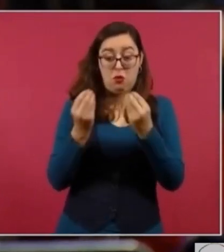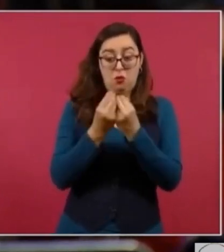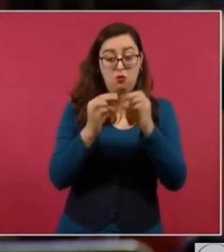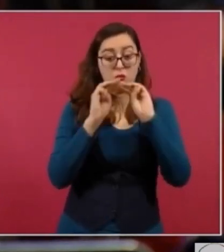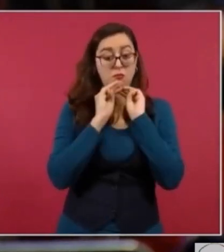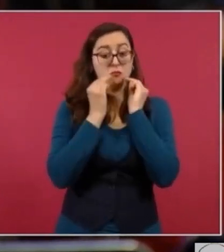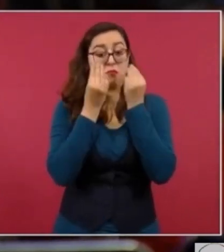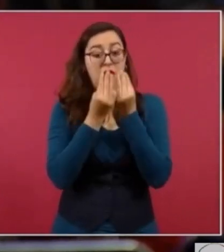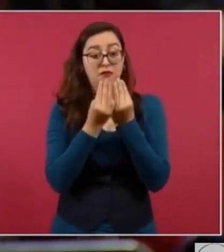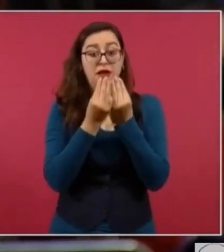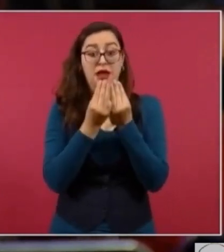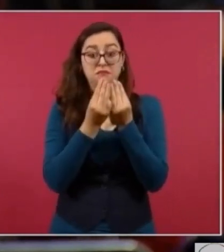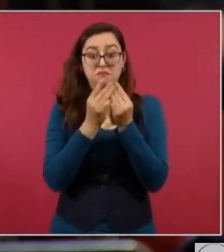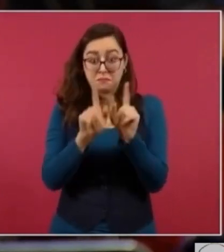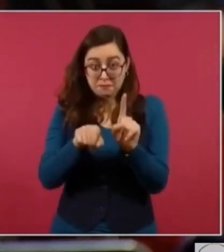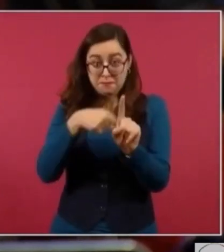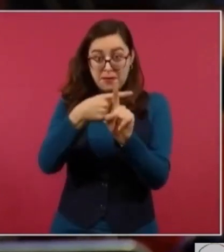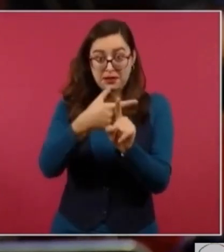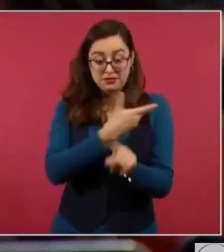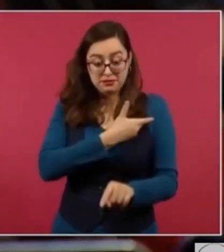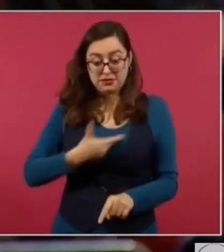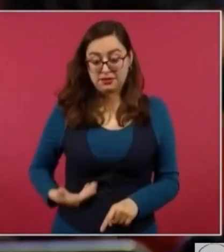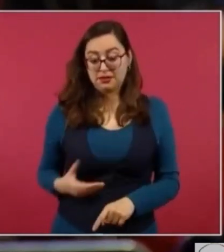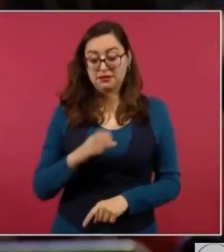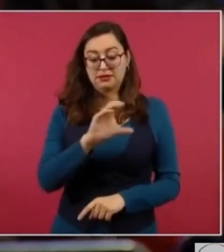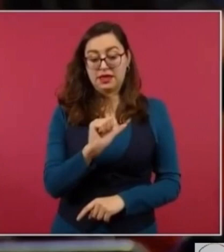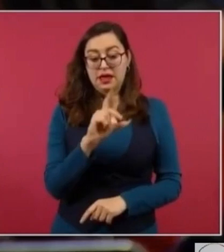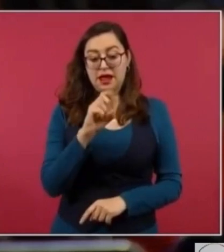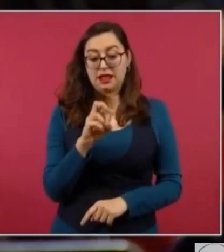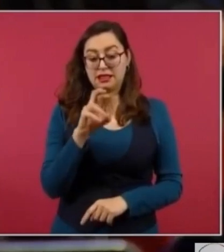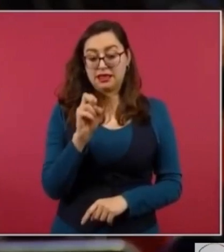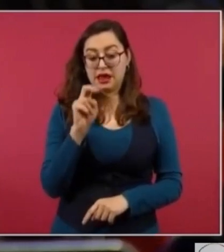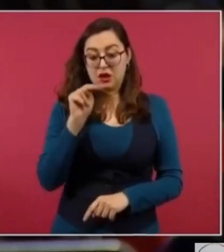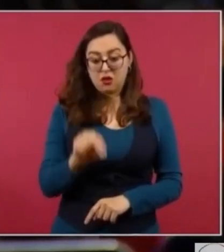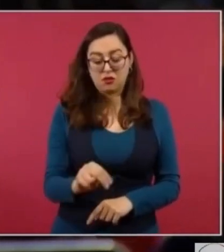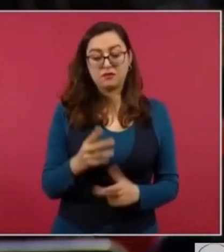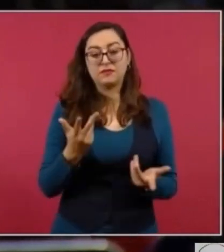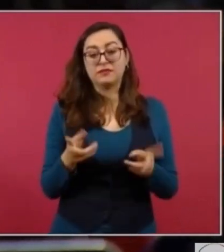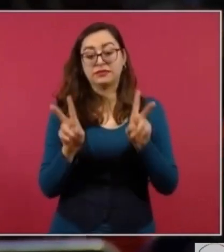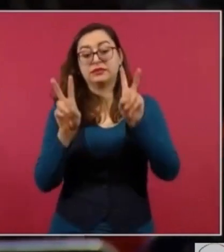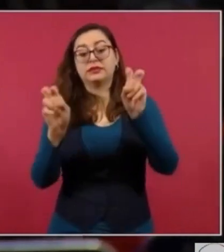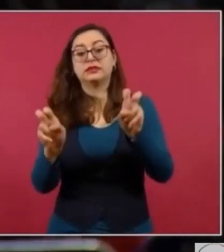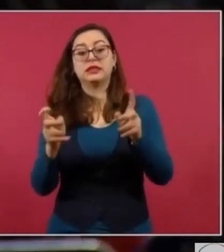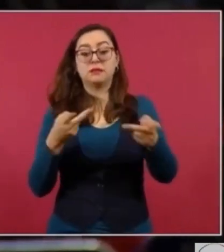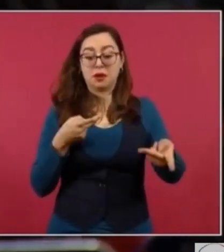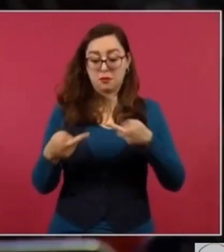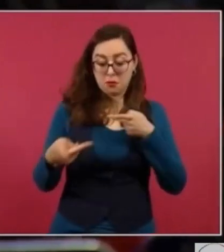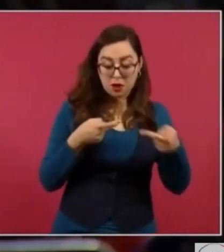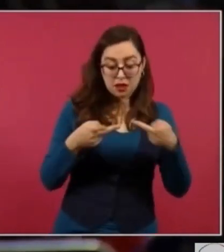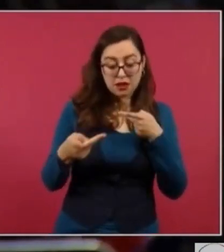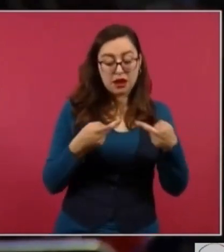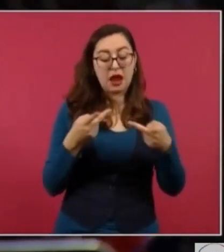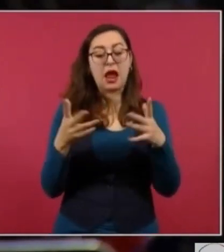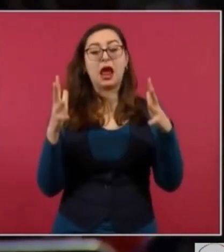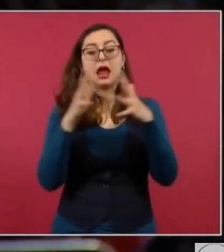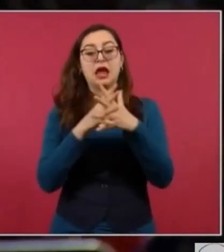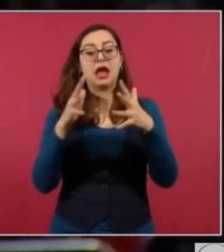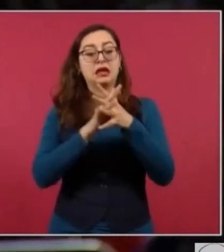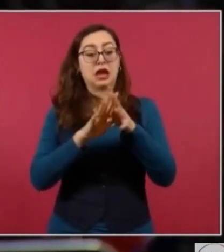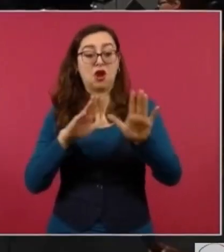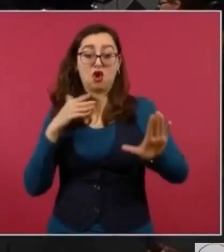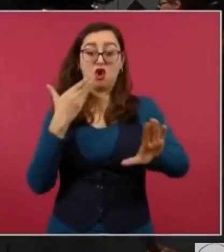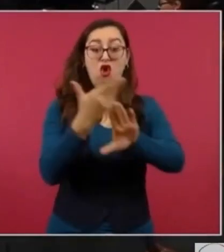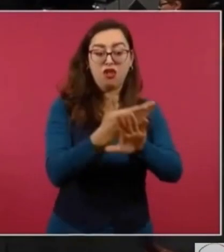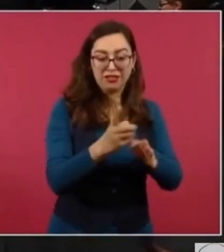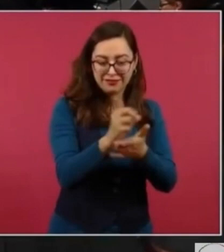todo el tema de la supuesta guerra contra el narcotráfico, que ahora sabemos que fue una guerra contra la sociedad, ya se confirmó todo